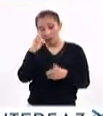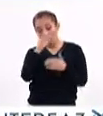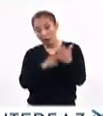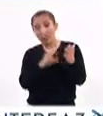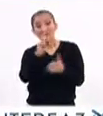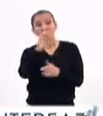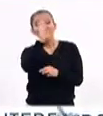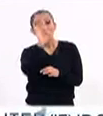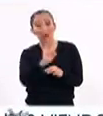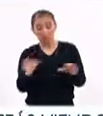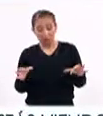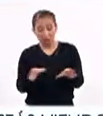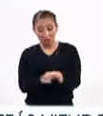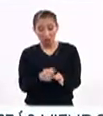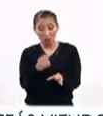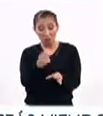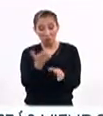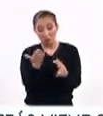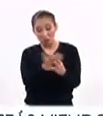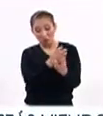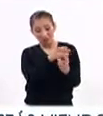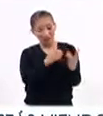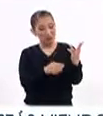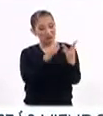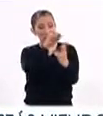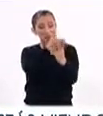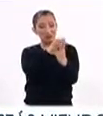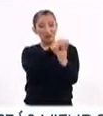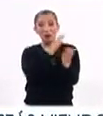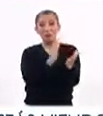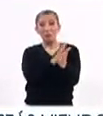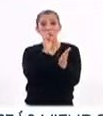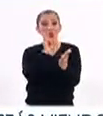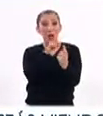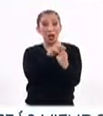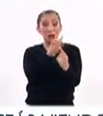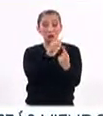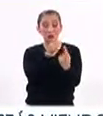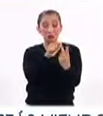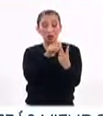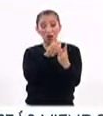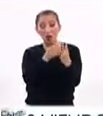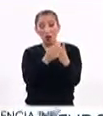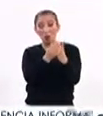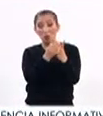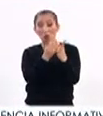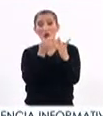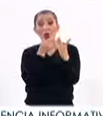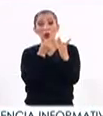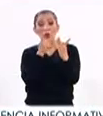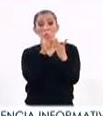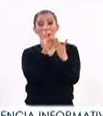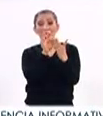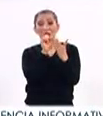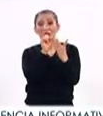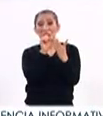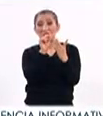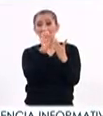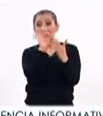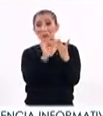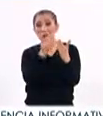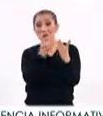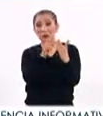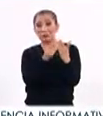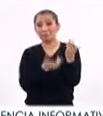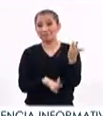un 30%, que es una tercera parte de participación de mujeres, contra un